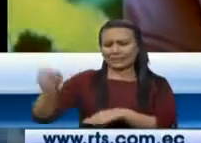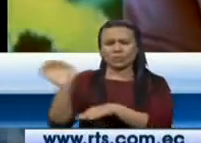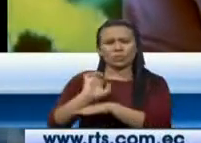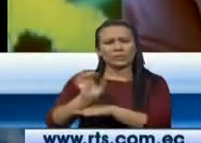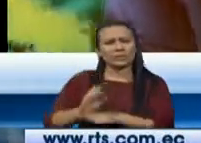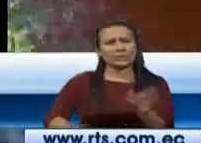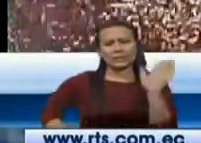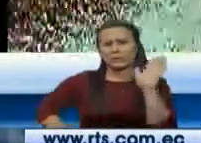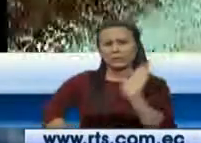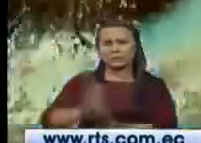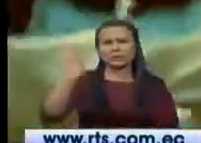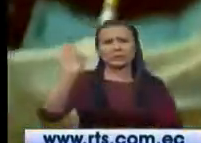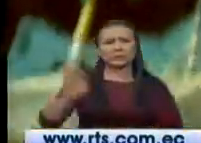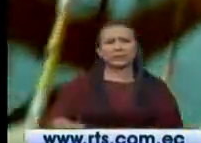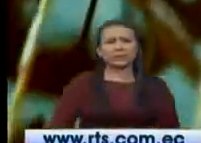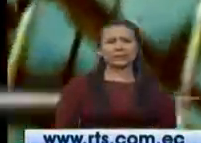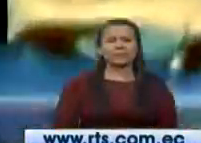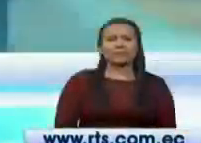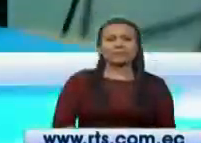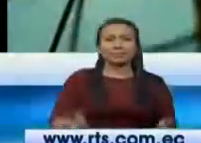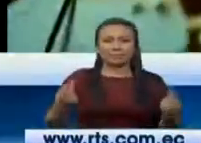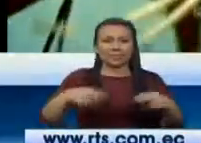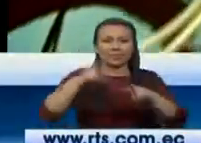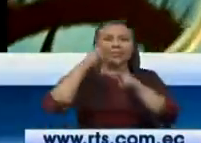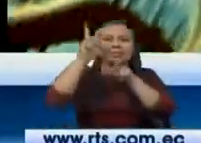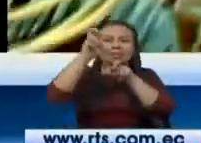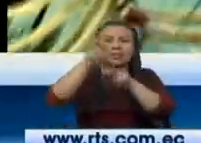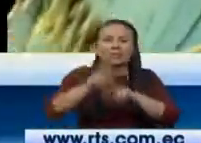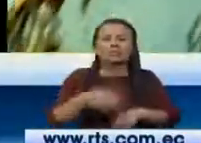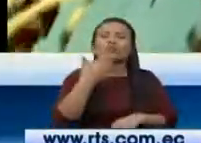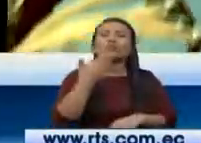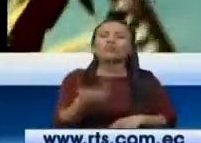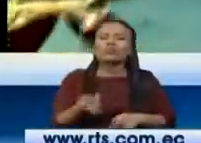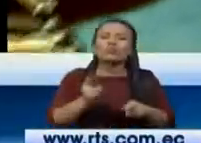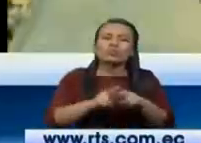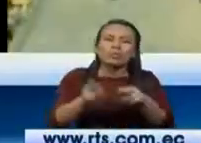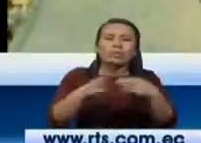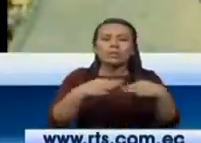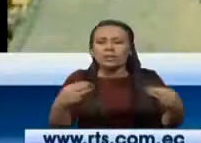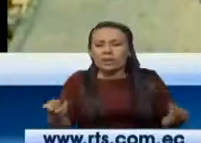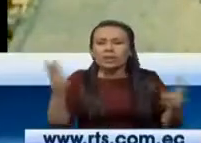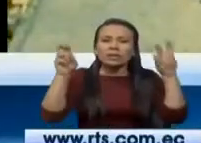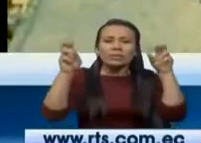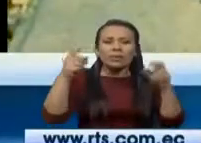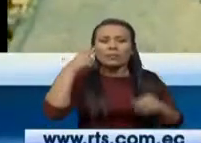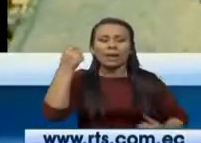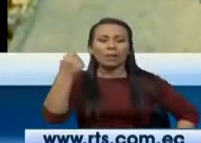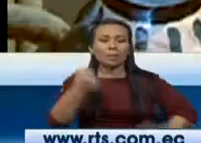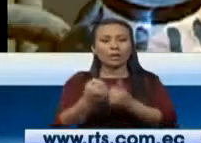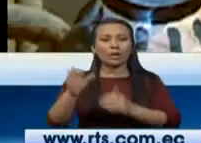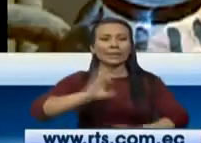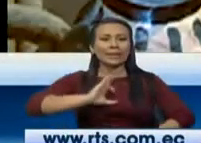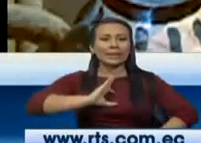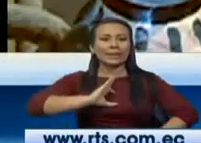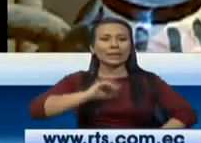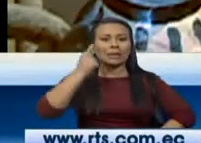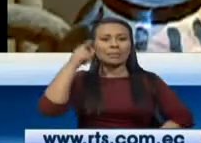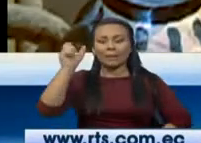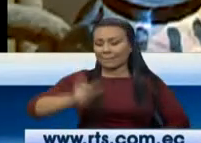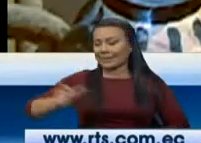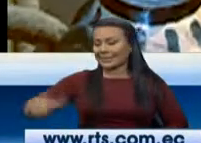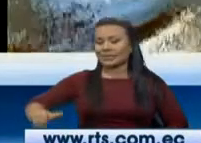región y del mundo. Investigación que servirá de base a las autoridades de gobierno para dar asistencia técnica a